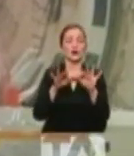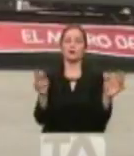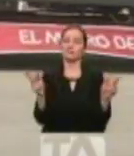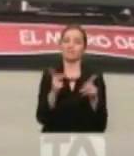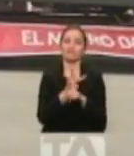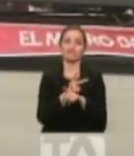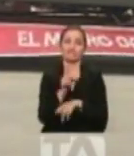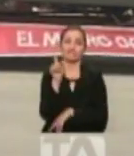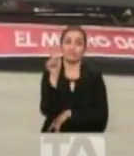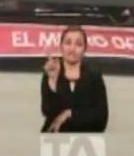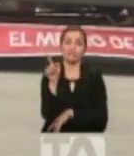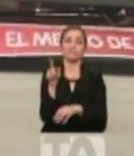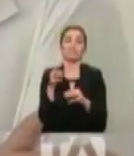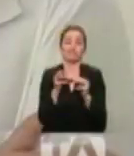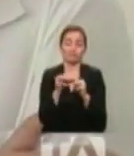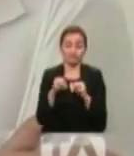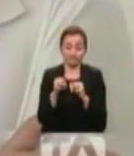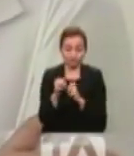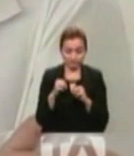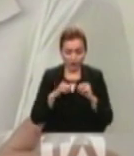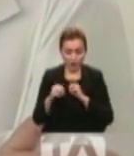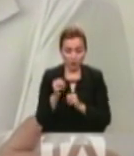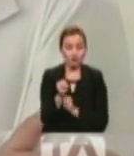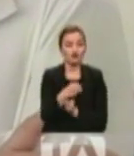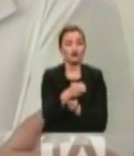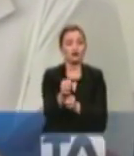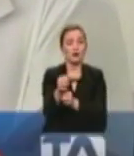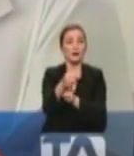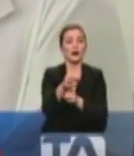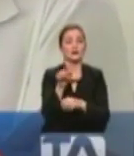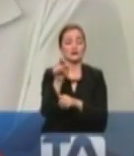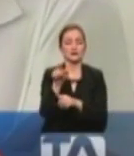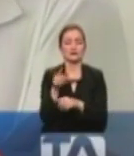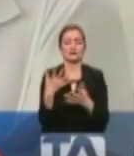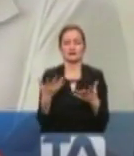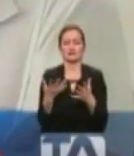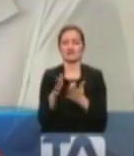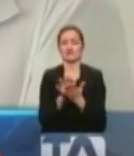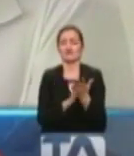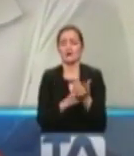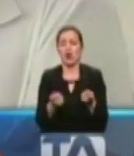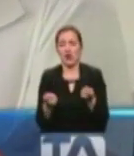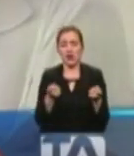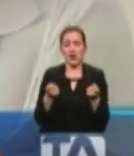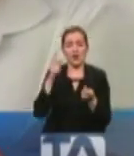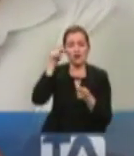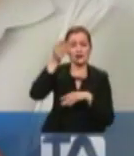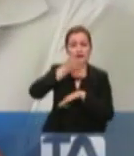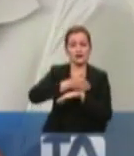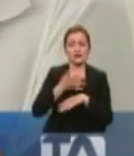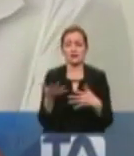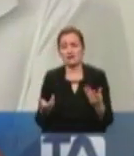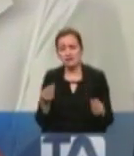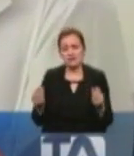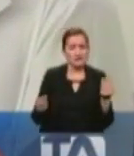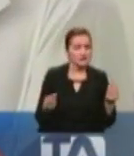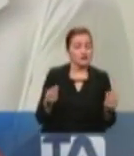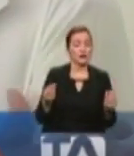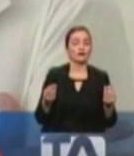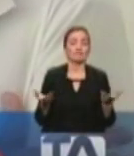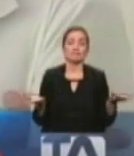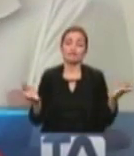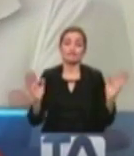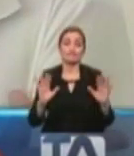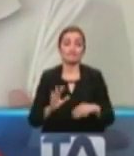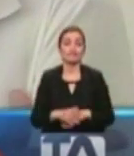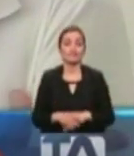maldición o bendición fue el Metro de Quito. Ese es un proyecto que lo tenía maniatado con el gobierno anterior. Y tal vez,